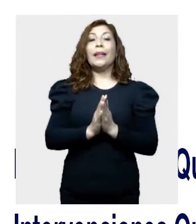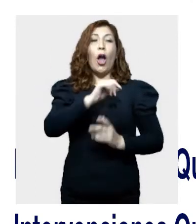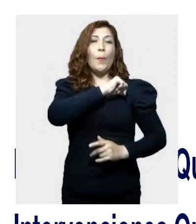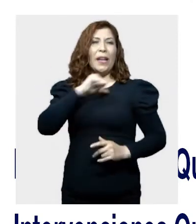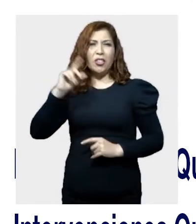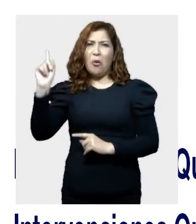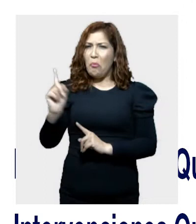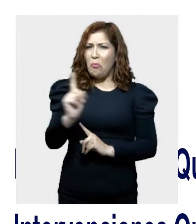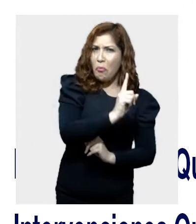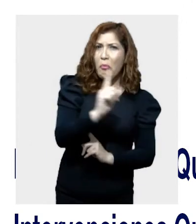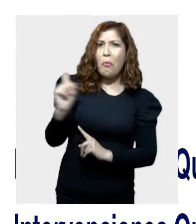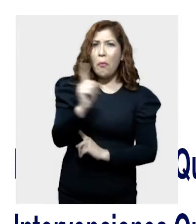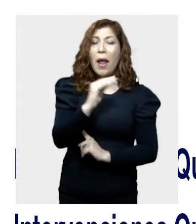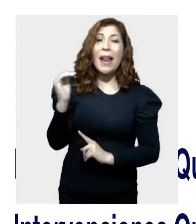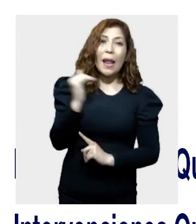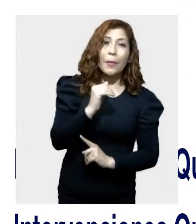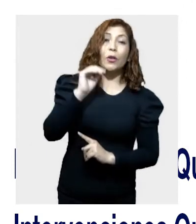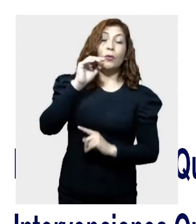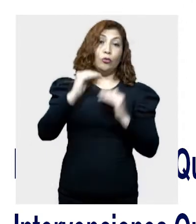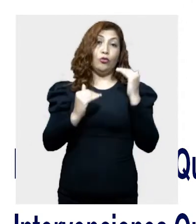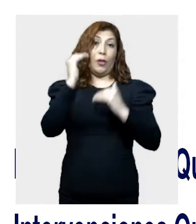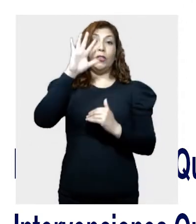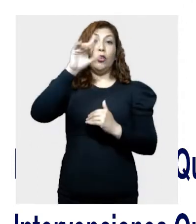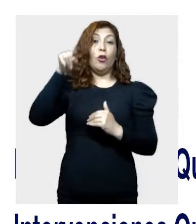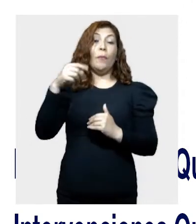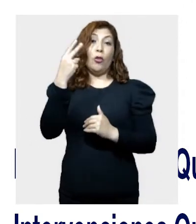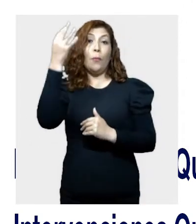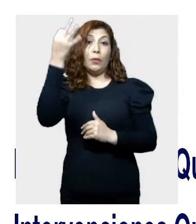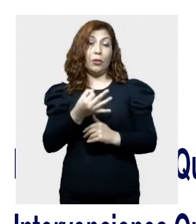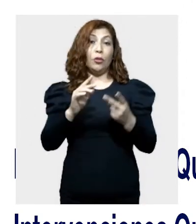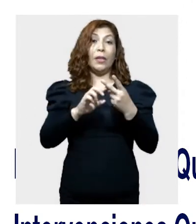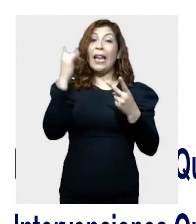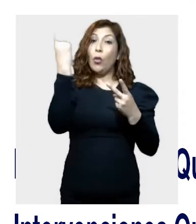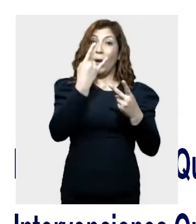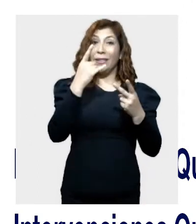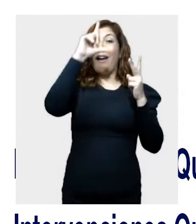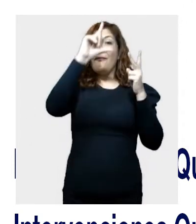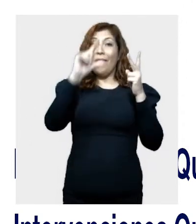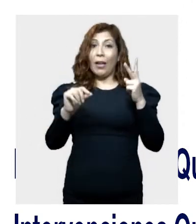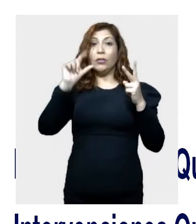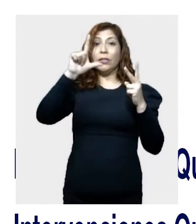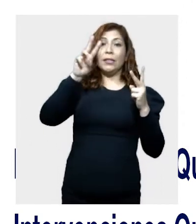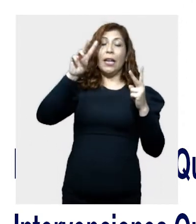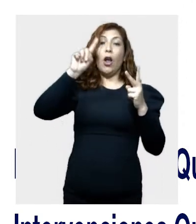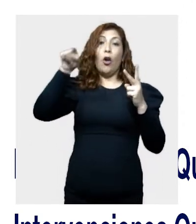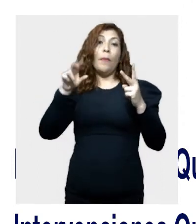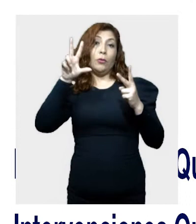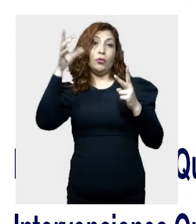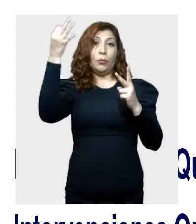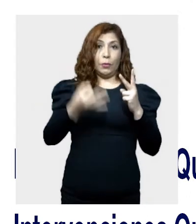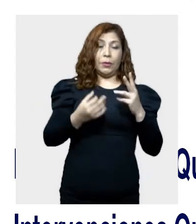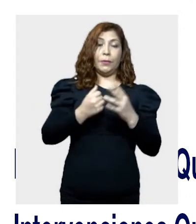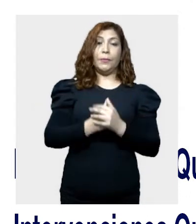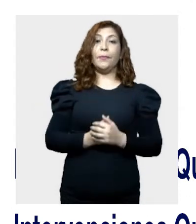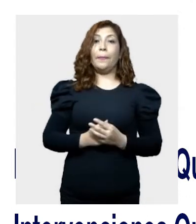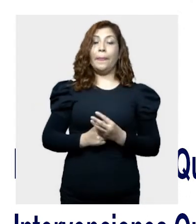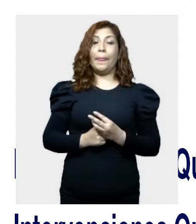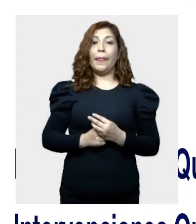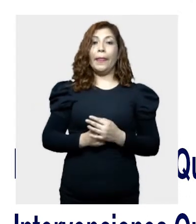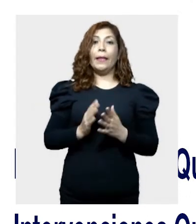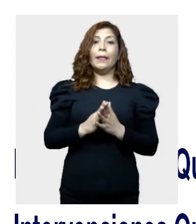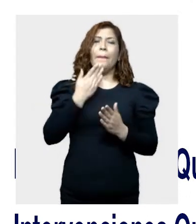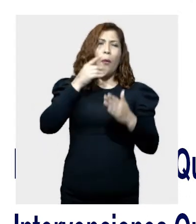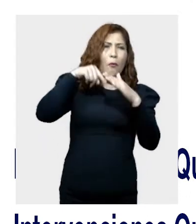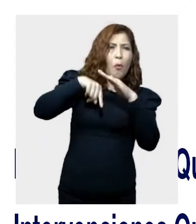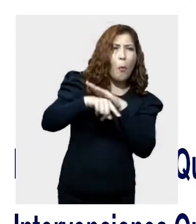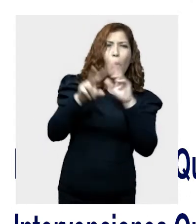subieron un 55,5% y las de urgencia disminuyeron en un 73,8%. Ahondemos un